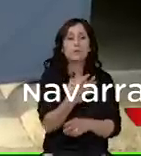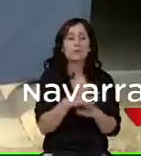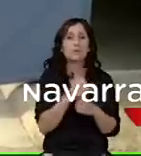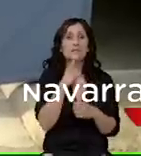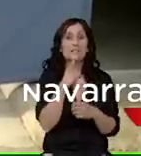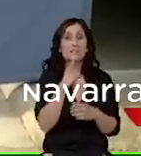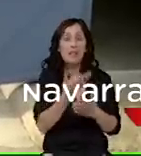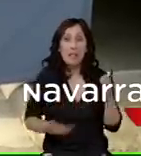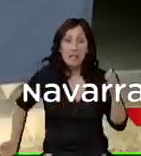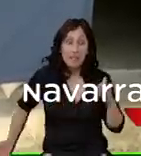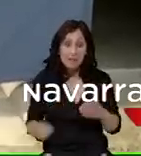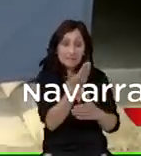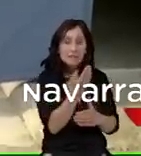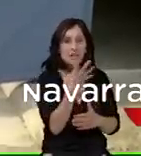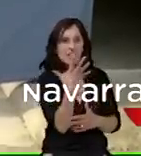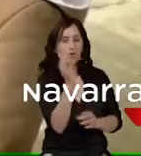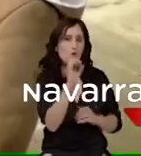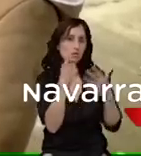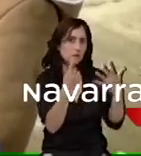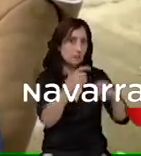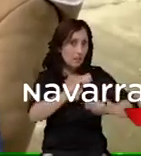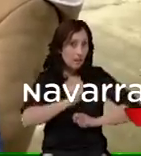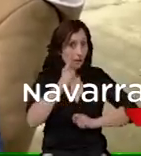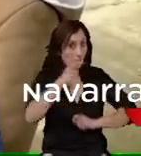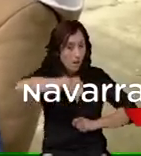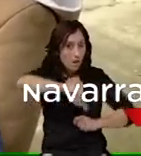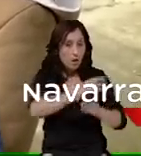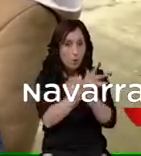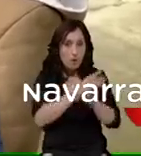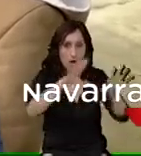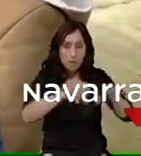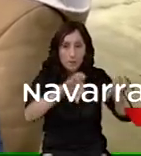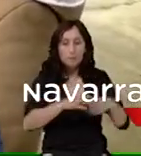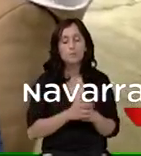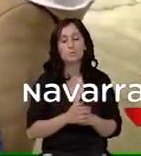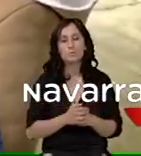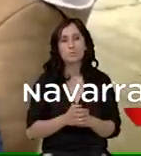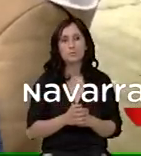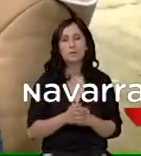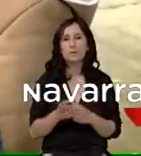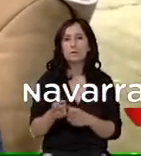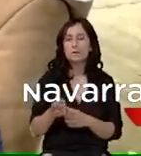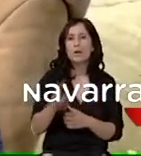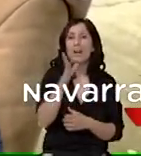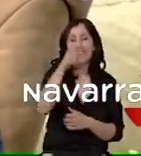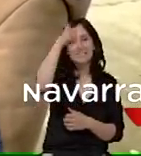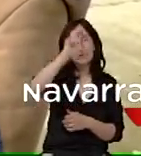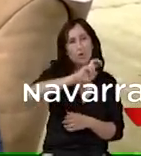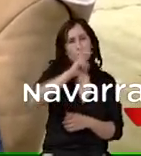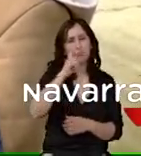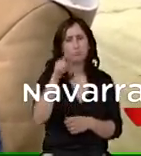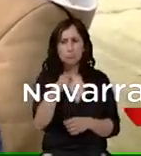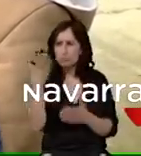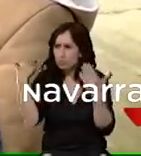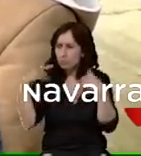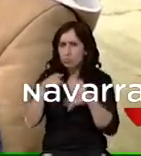cestas viejas y aprendemos nosotros. Y ahí empezó. Ahora hay otro chico que los entrena. ¿Ha sido entrenador durante muchos años? Sí, yo sí,